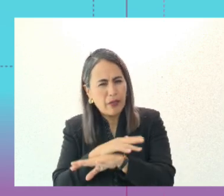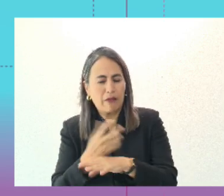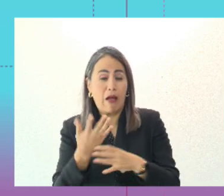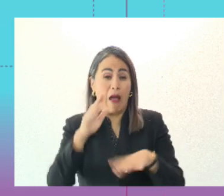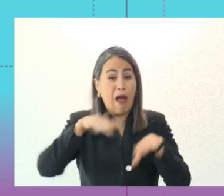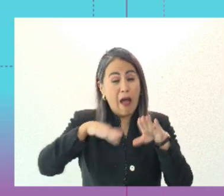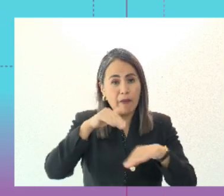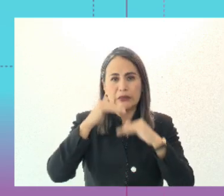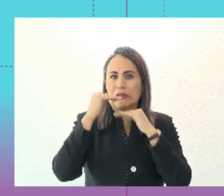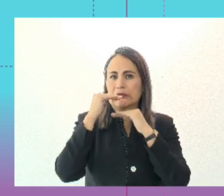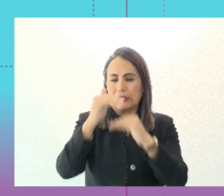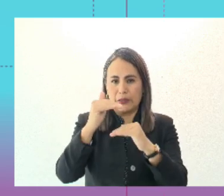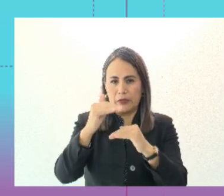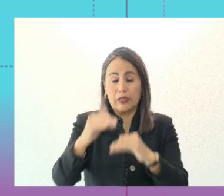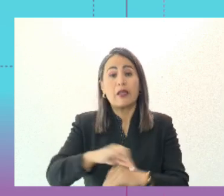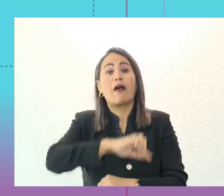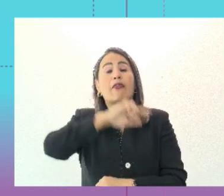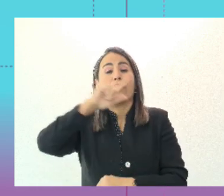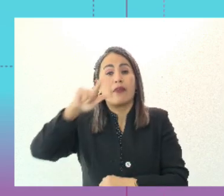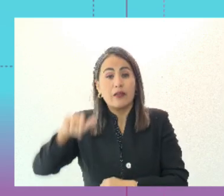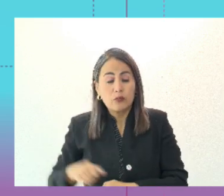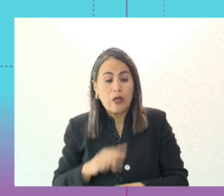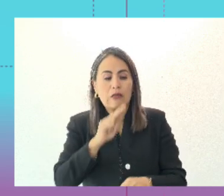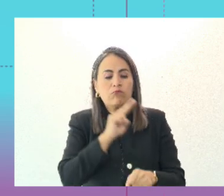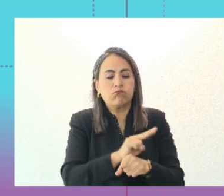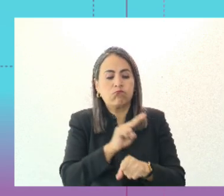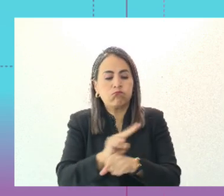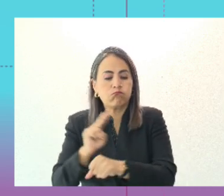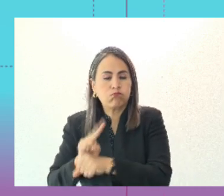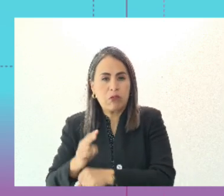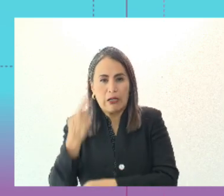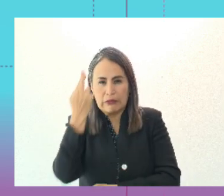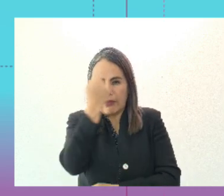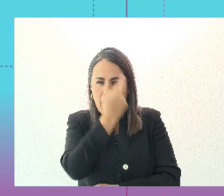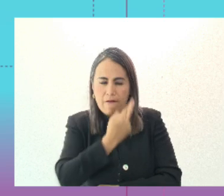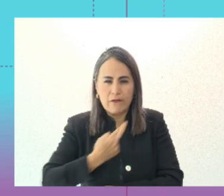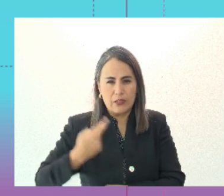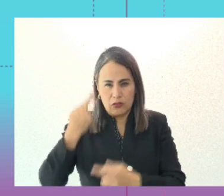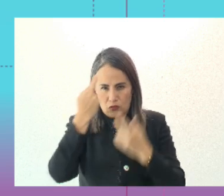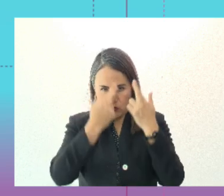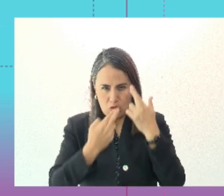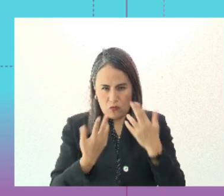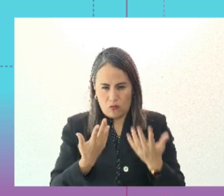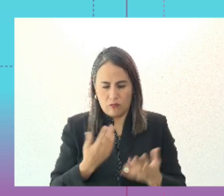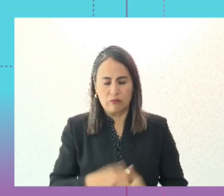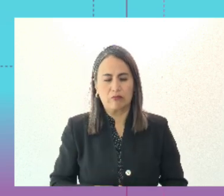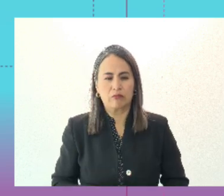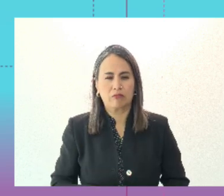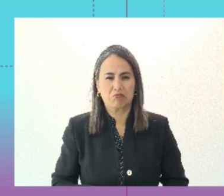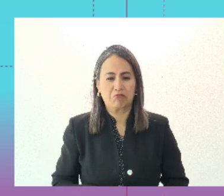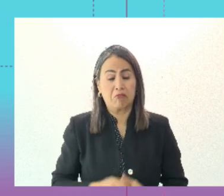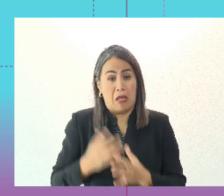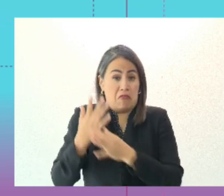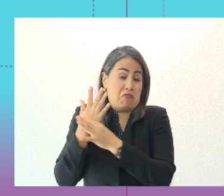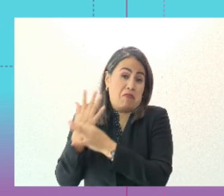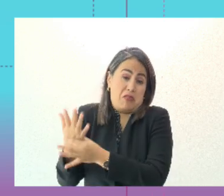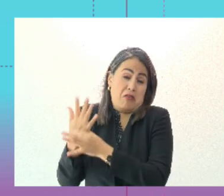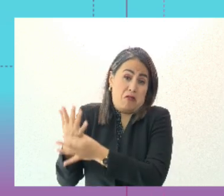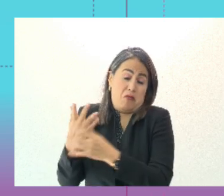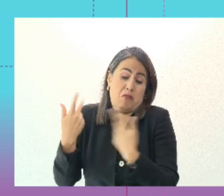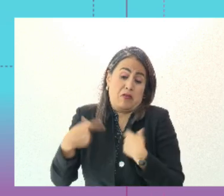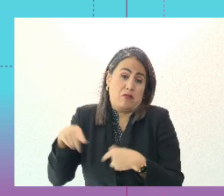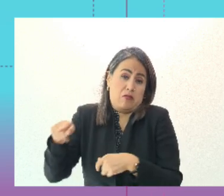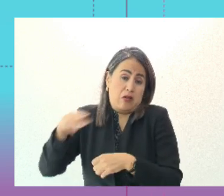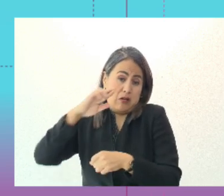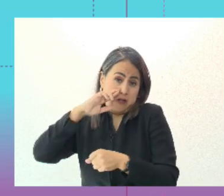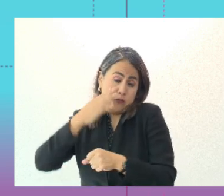Y entonces, cuando vino la auditoría, yo la agarré como un elemento en donde dijo el auditor y